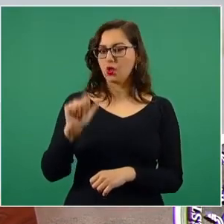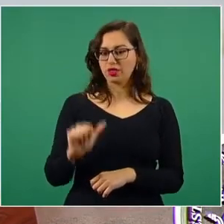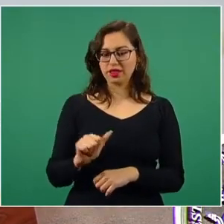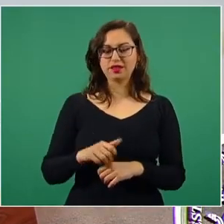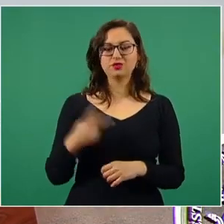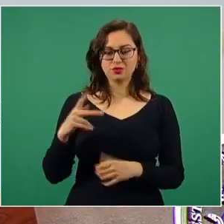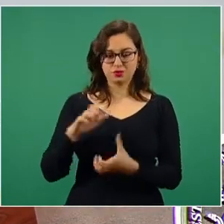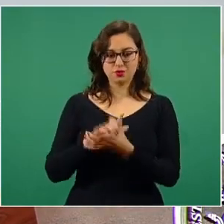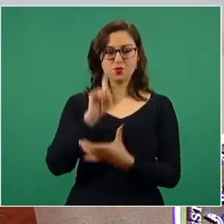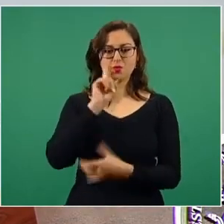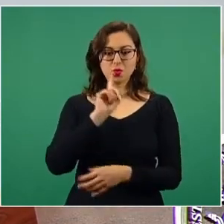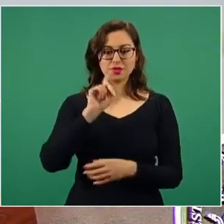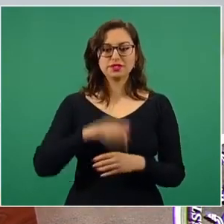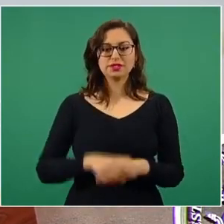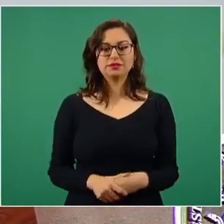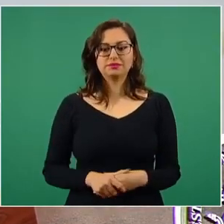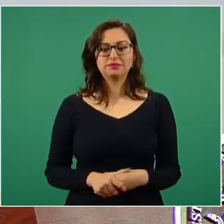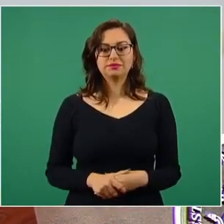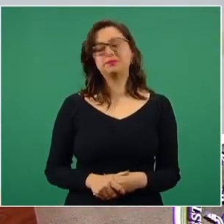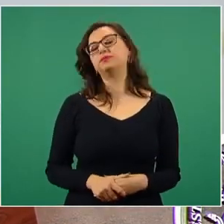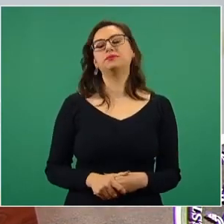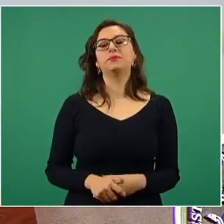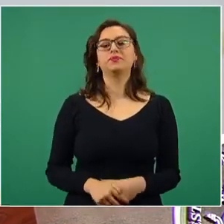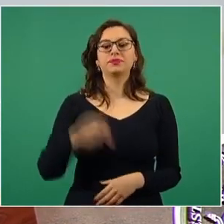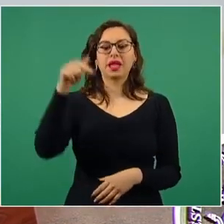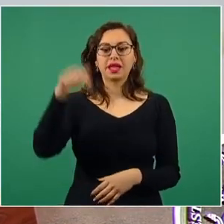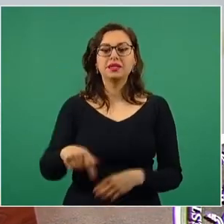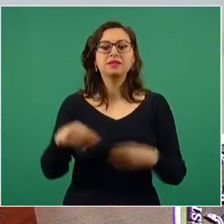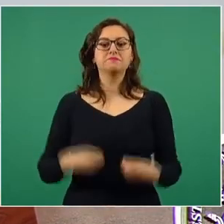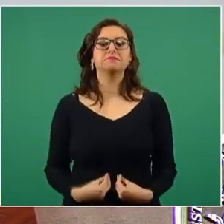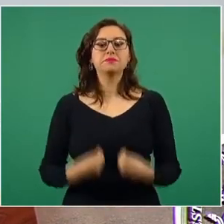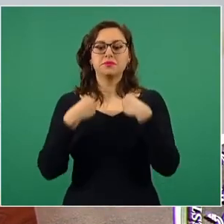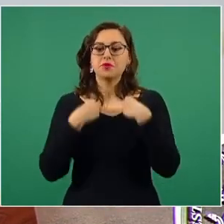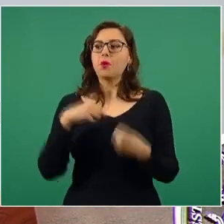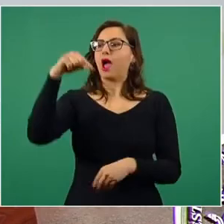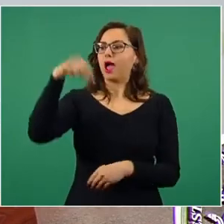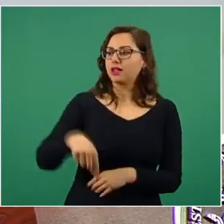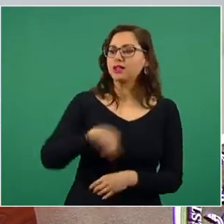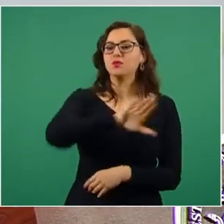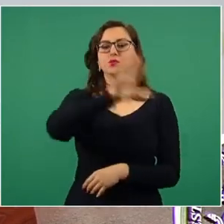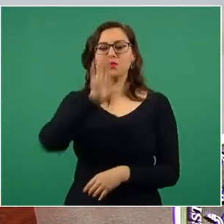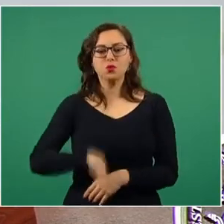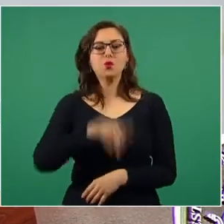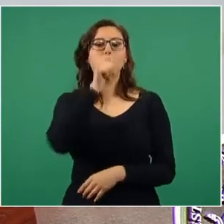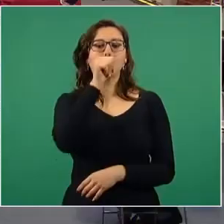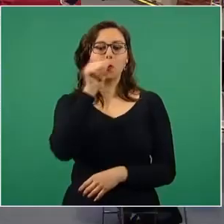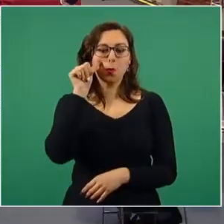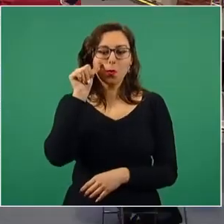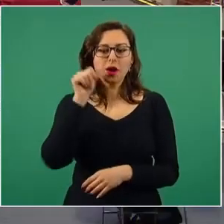Aquí vivió, murió el presidente Juárez. aquí